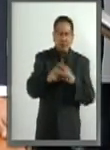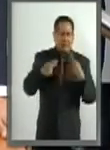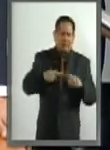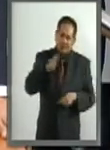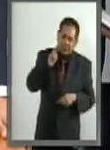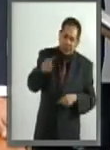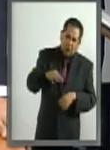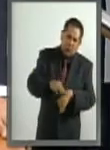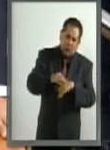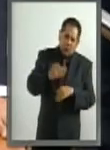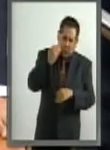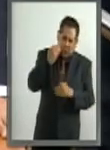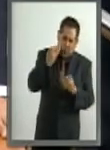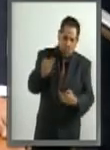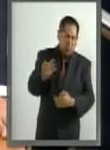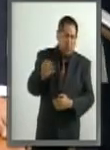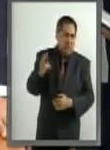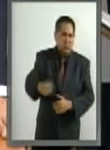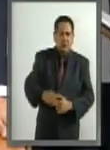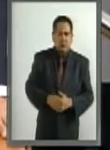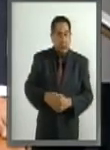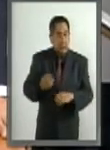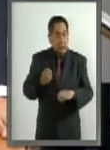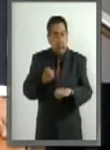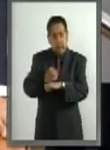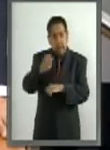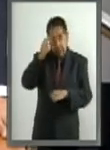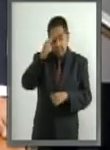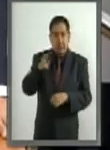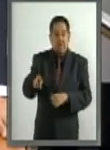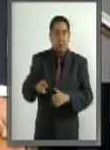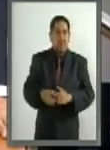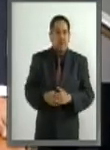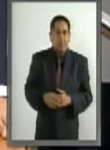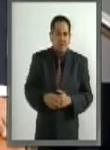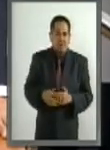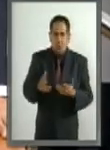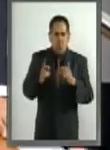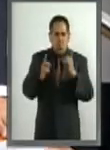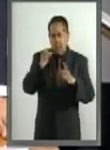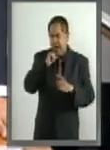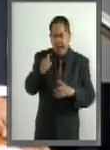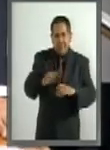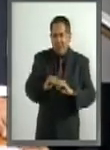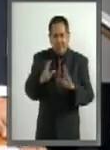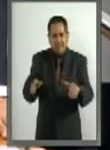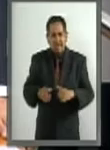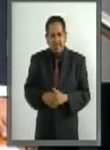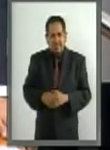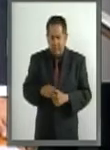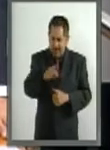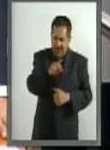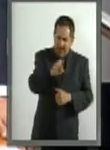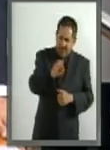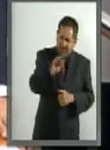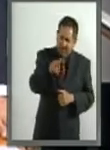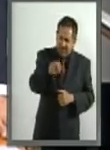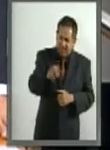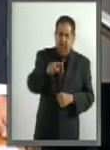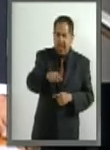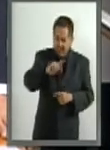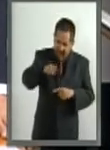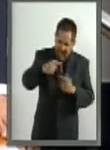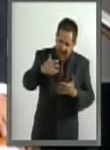lo vivió. Y en el Estado de México no hay ninguna duda. Delfina ganó